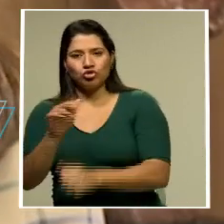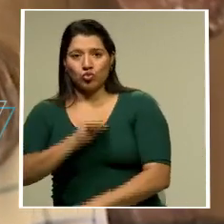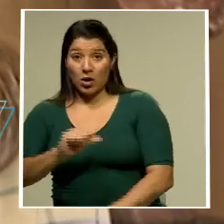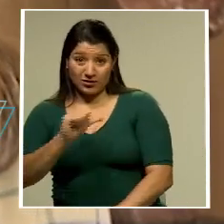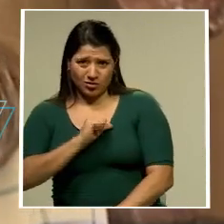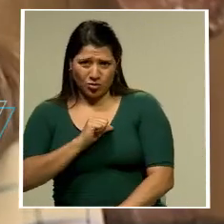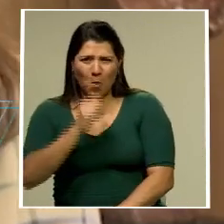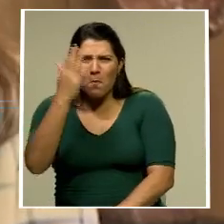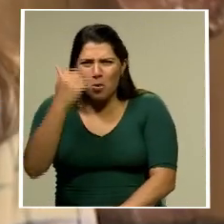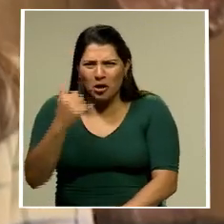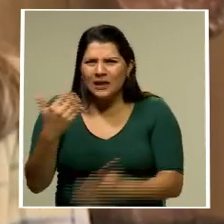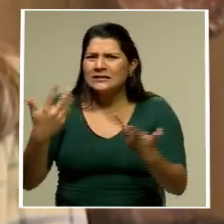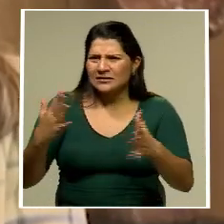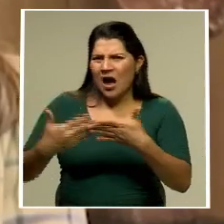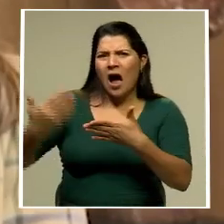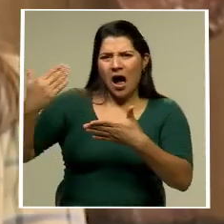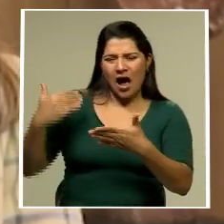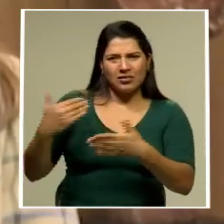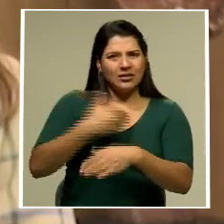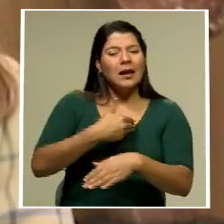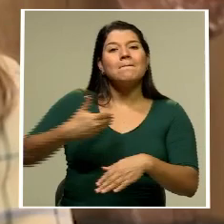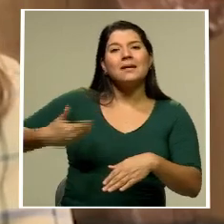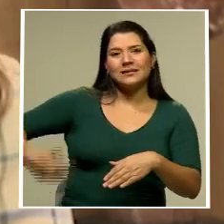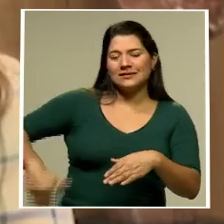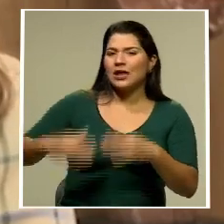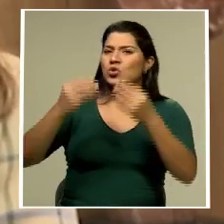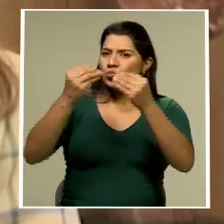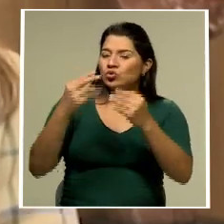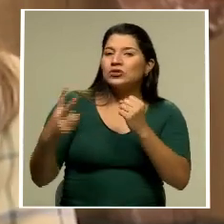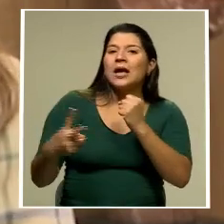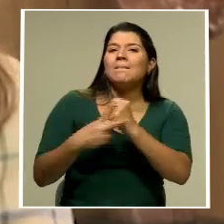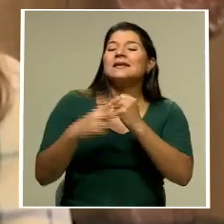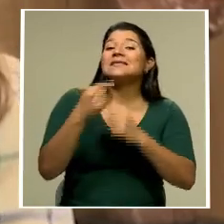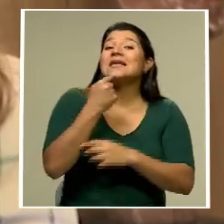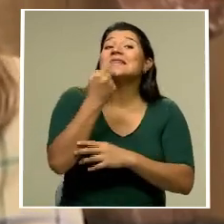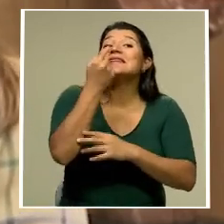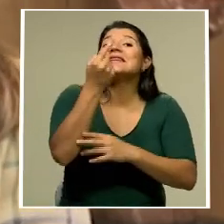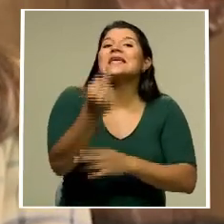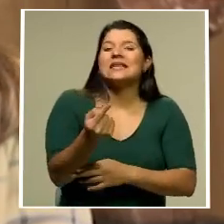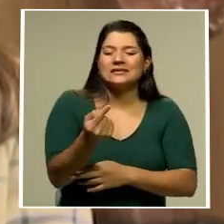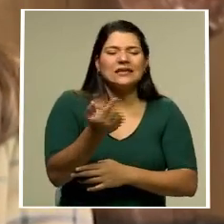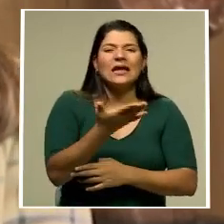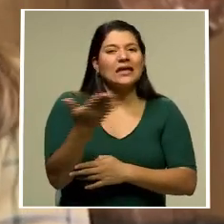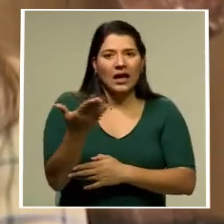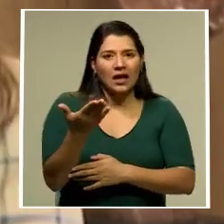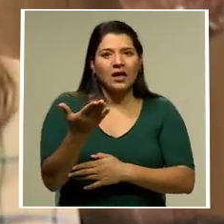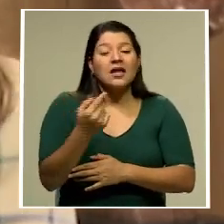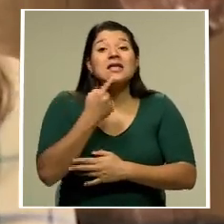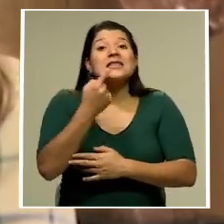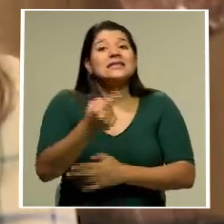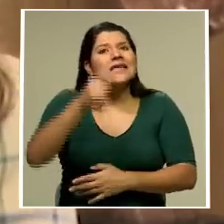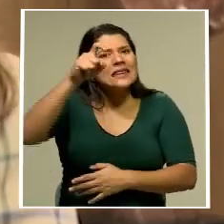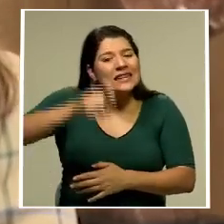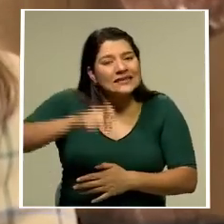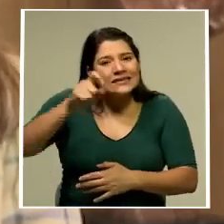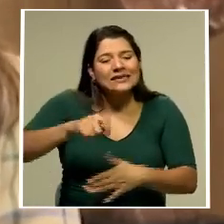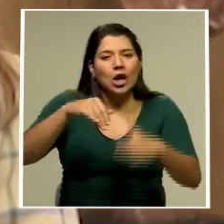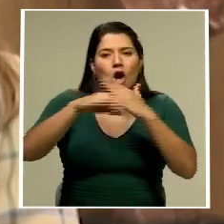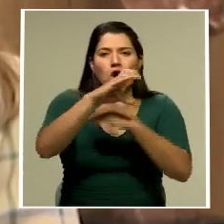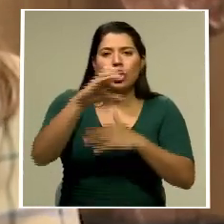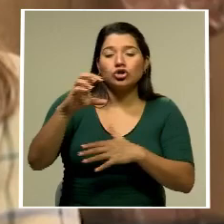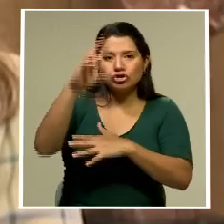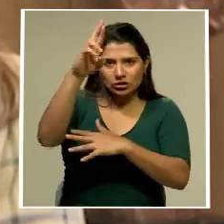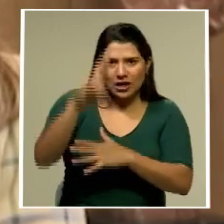ha señalado reiteradamente, al menos en el discurso, una intención muy clara de la necesidad país que